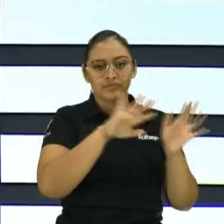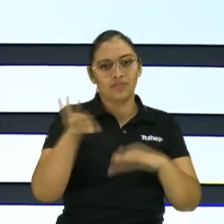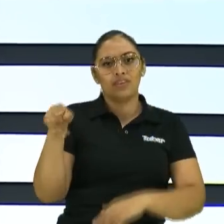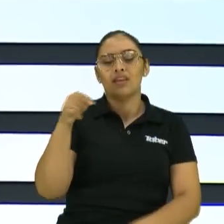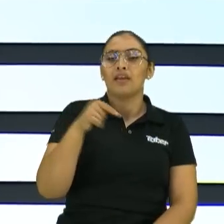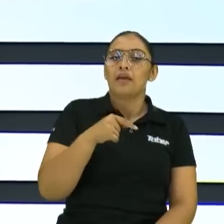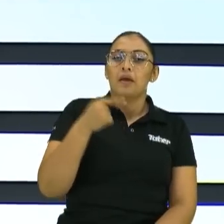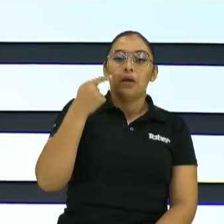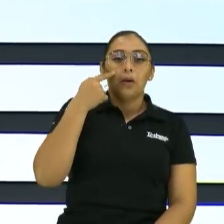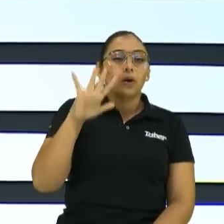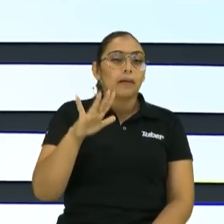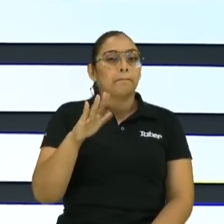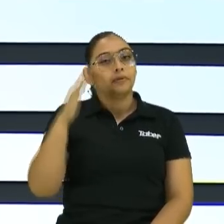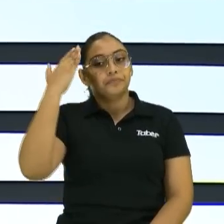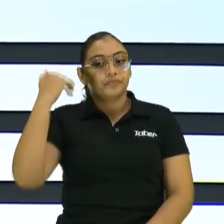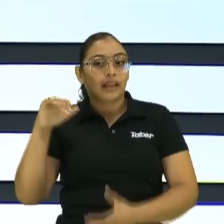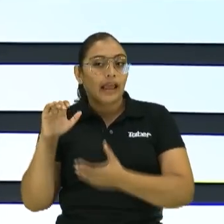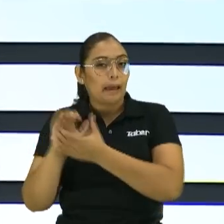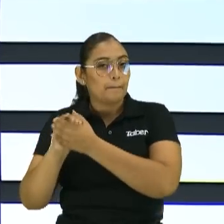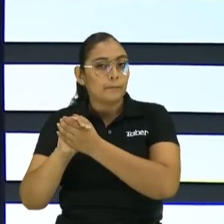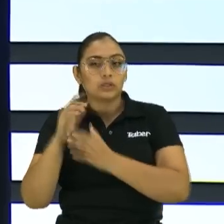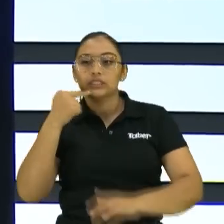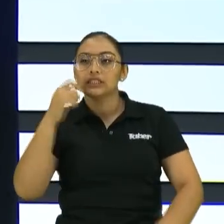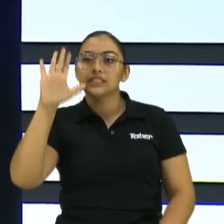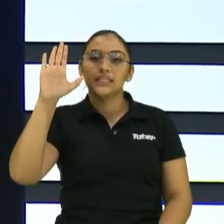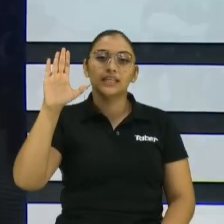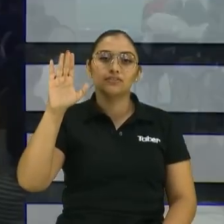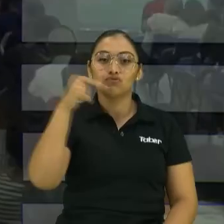esposos les amaron